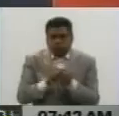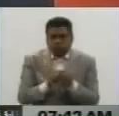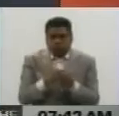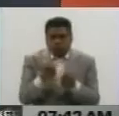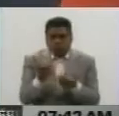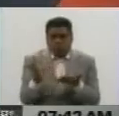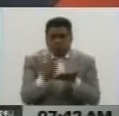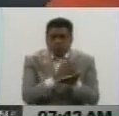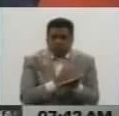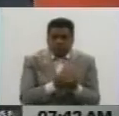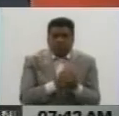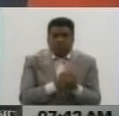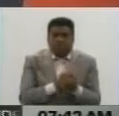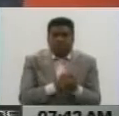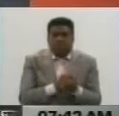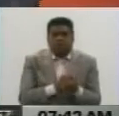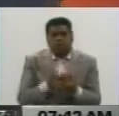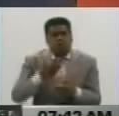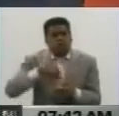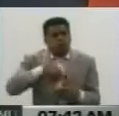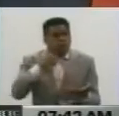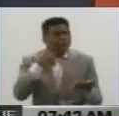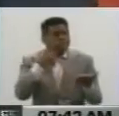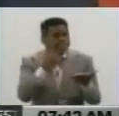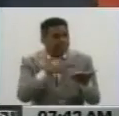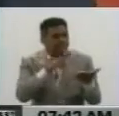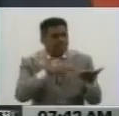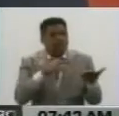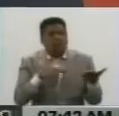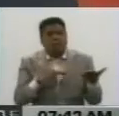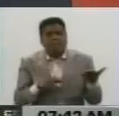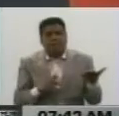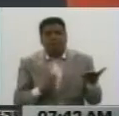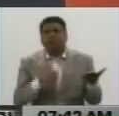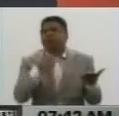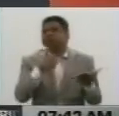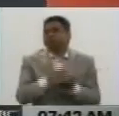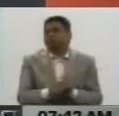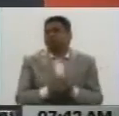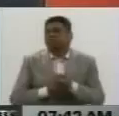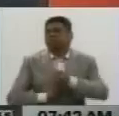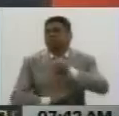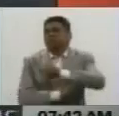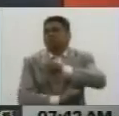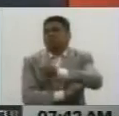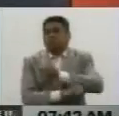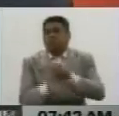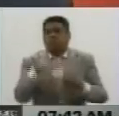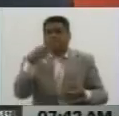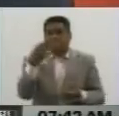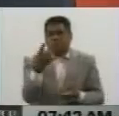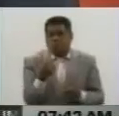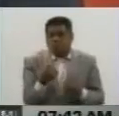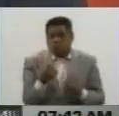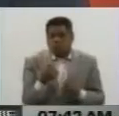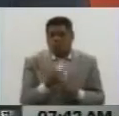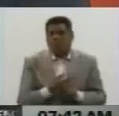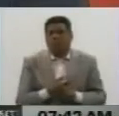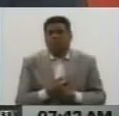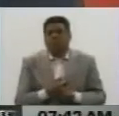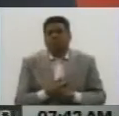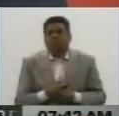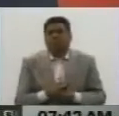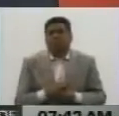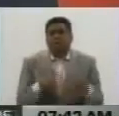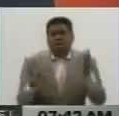realizamos, mientras nosotros verifiquemos que puede existir un nivel de sustentabilidad económico, ambiental,